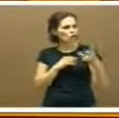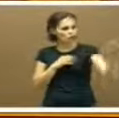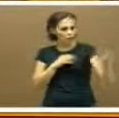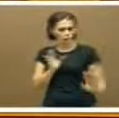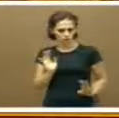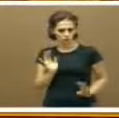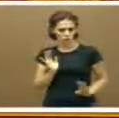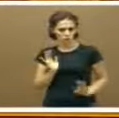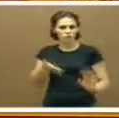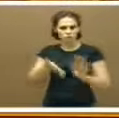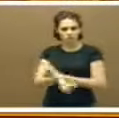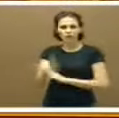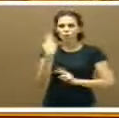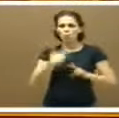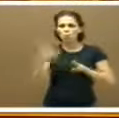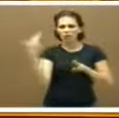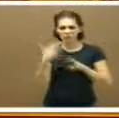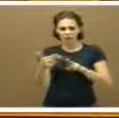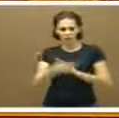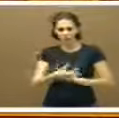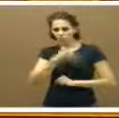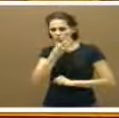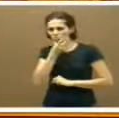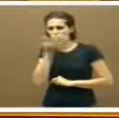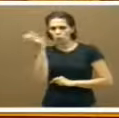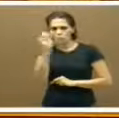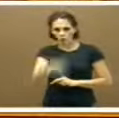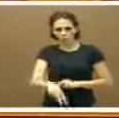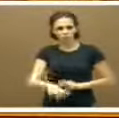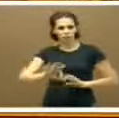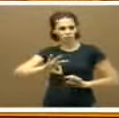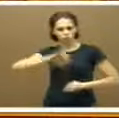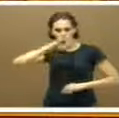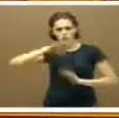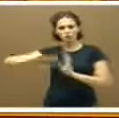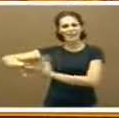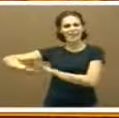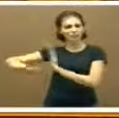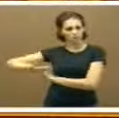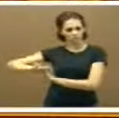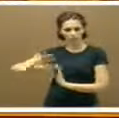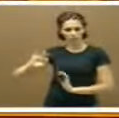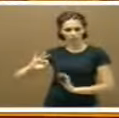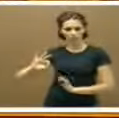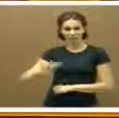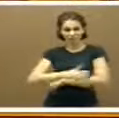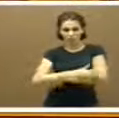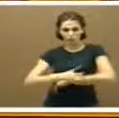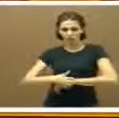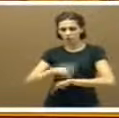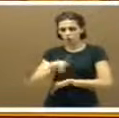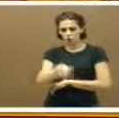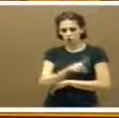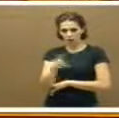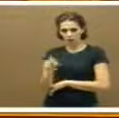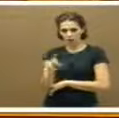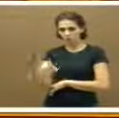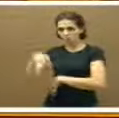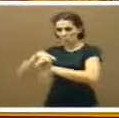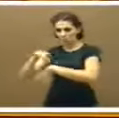Sencillamente es una política indecente y de derecha, señor consejero. No me hable de austeridad. Nuestros médicos, nuestros